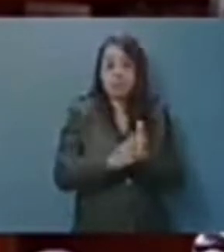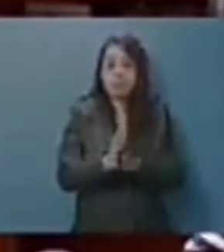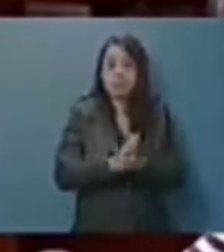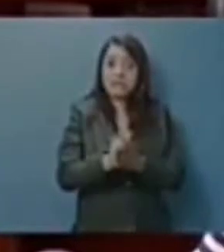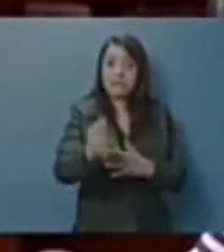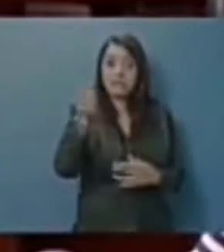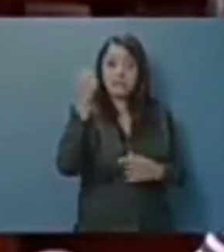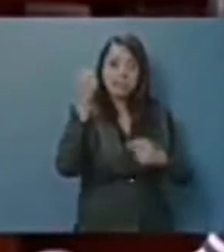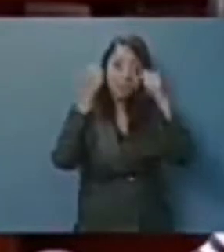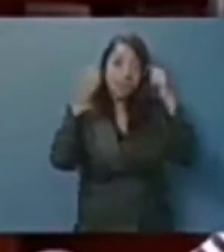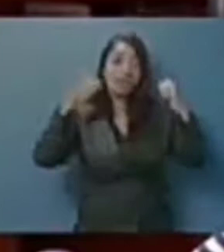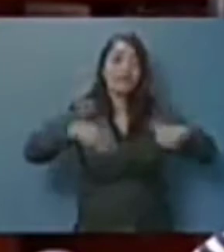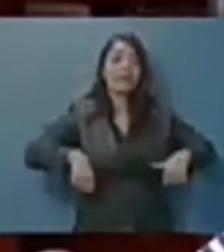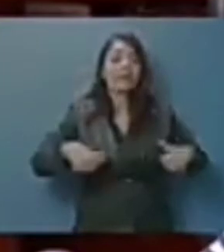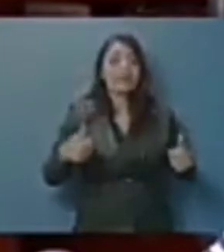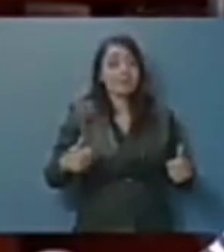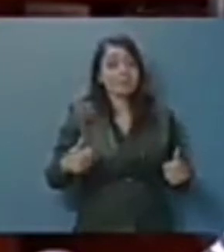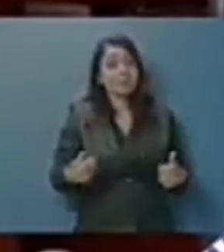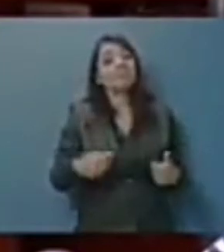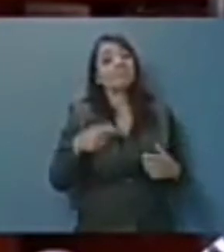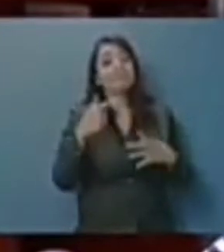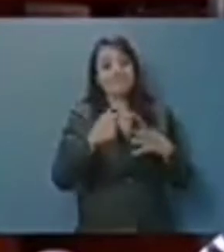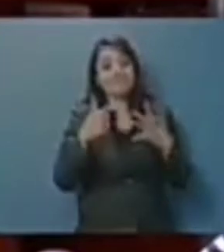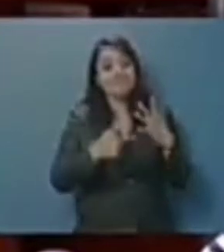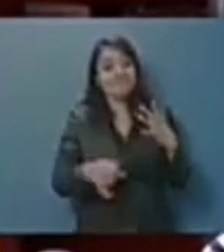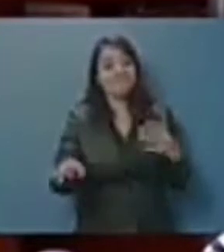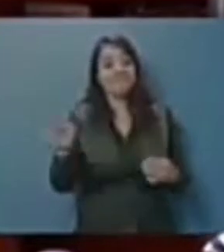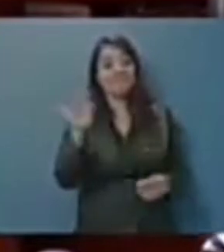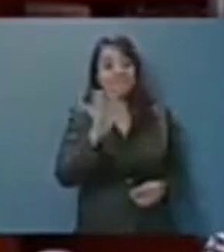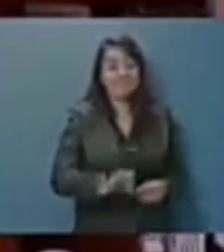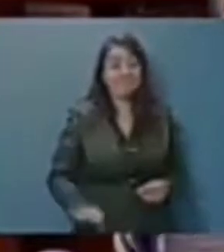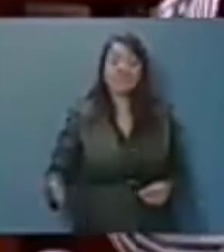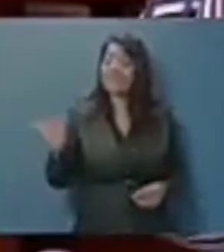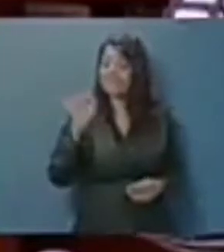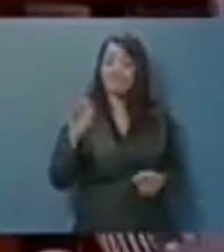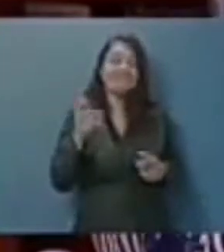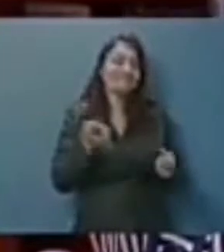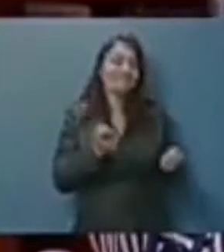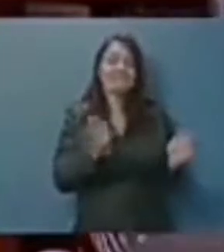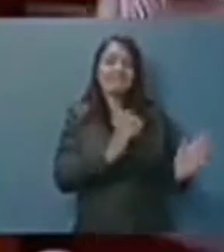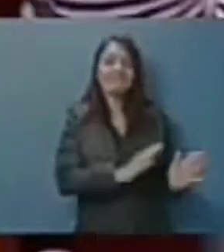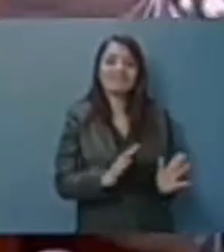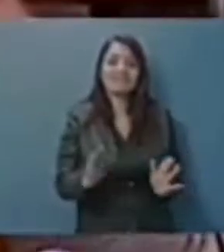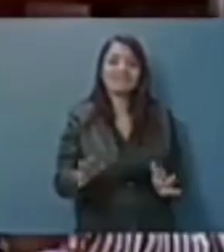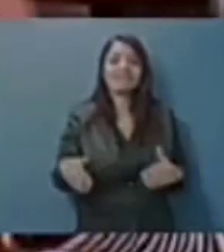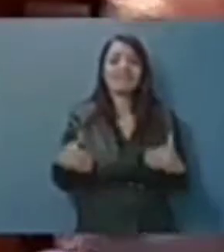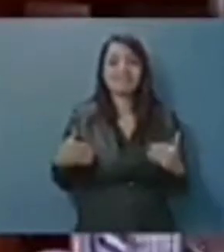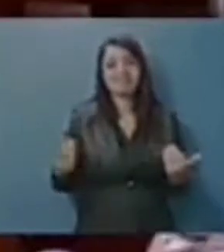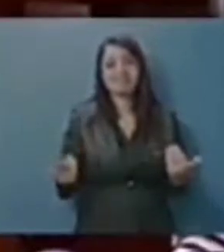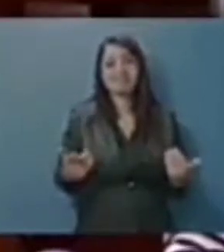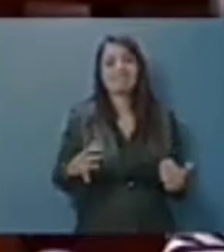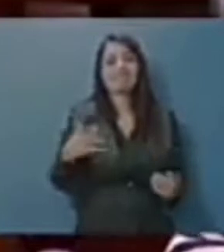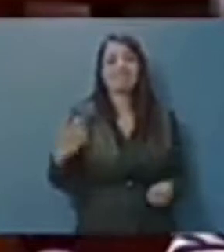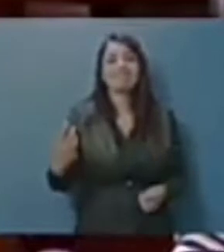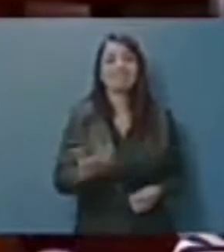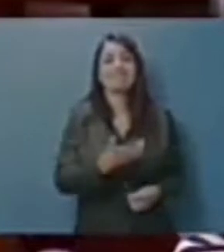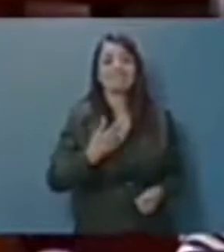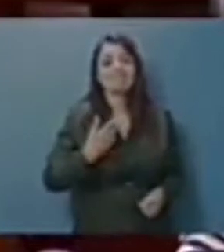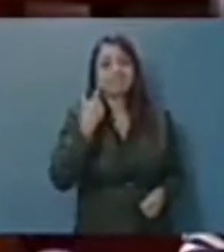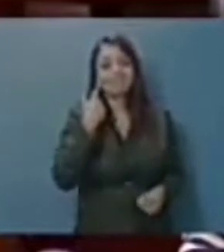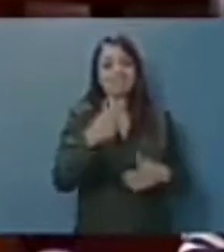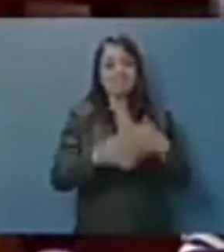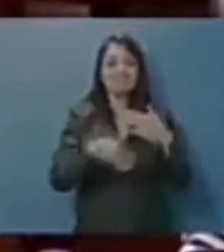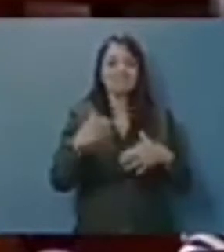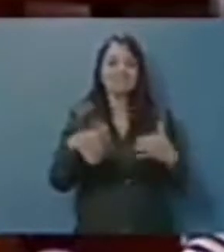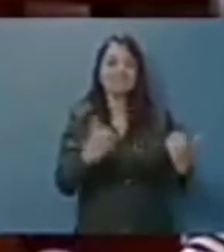que aprobamos. Una es la ley de mejora regulatoria que le dio nacimiento a lo que hoy tenemos, que es el organismo de